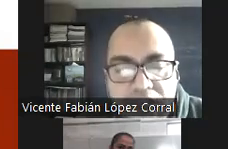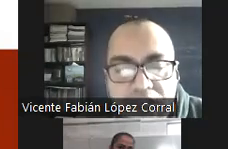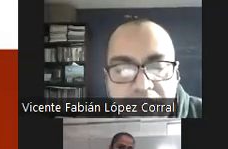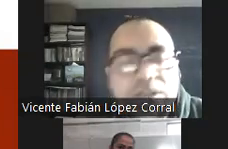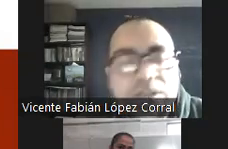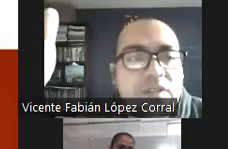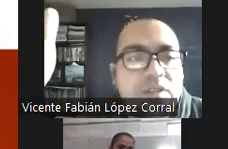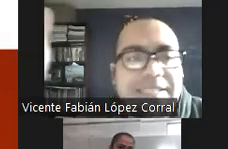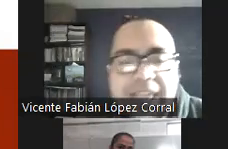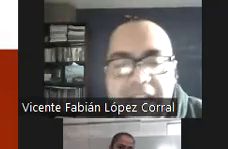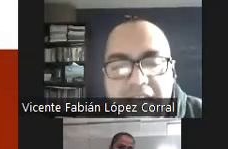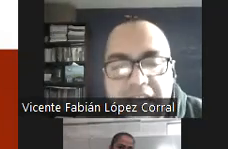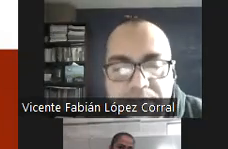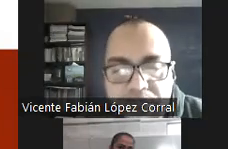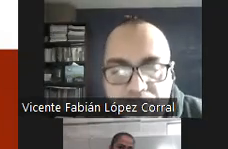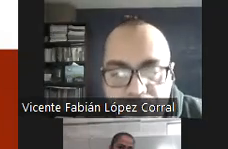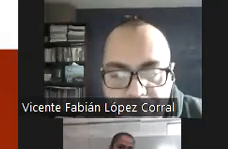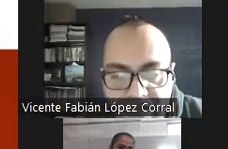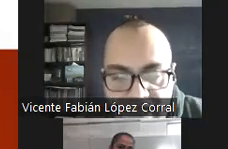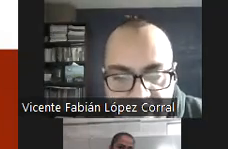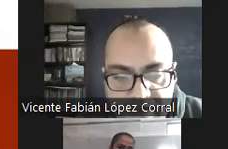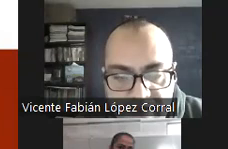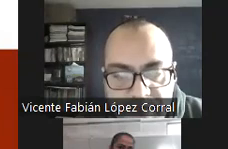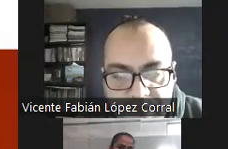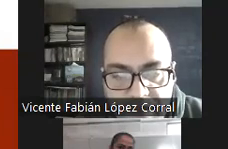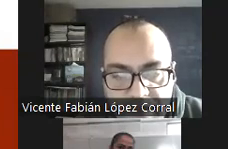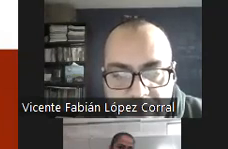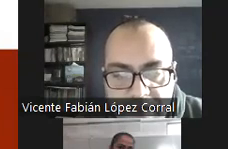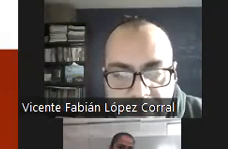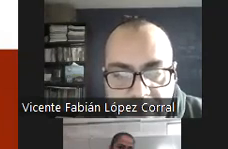ahí solo encharcamientos entonces quedaría en depresión tropical